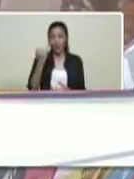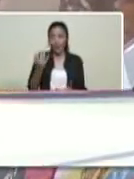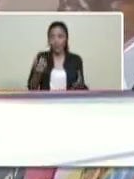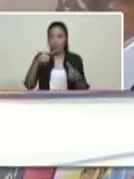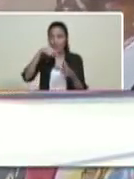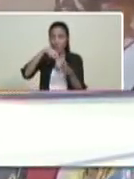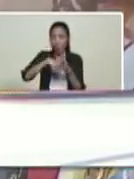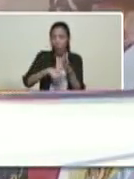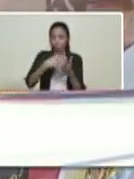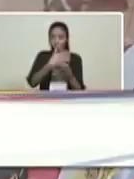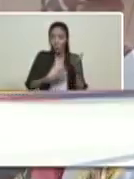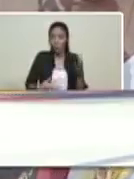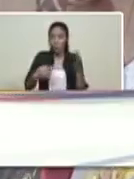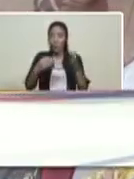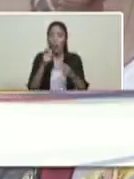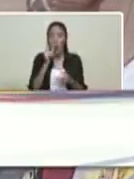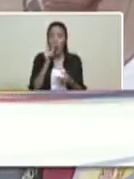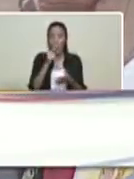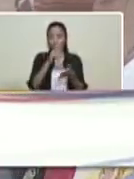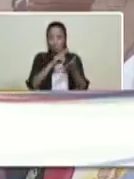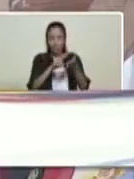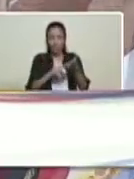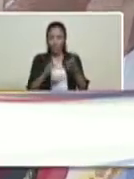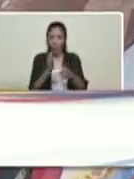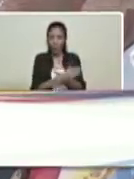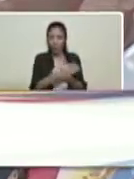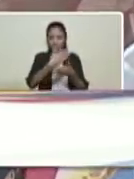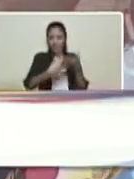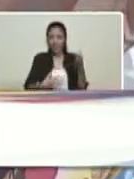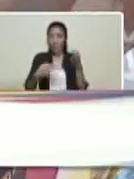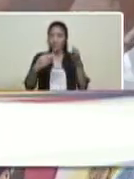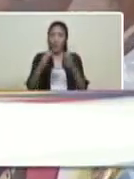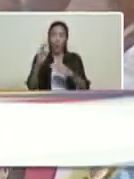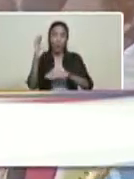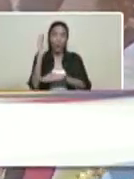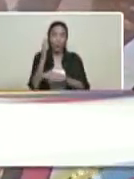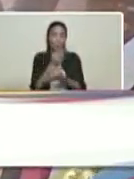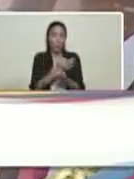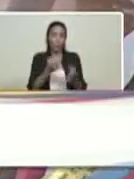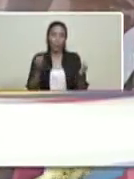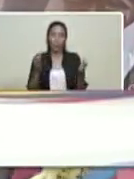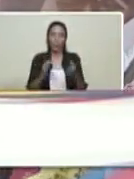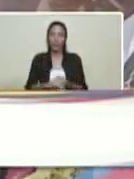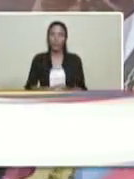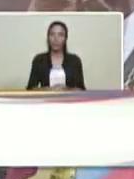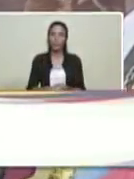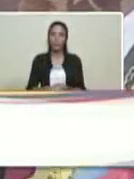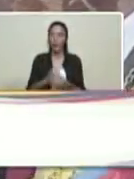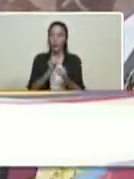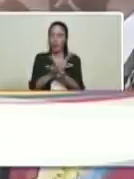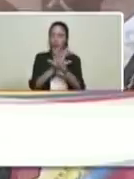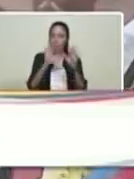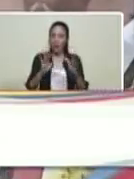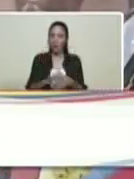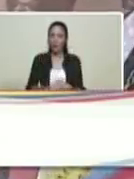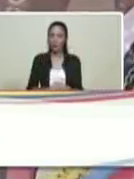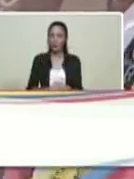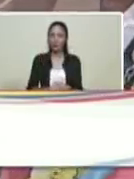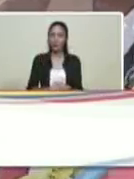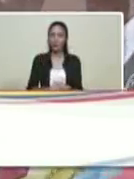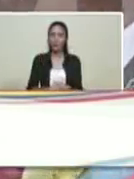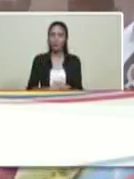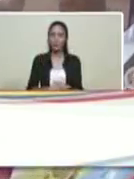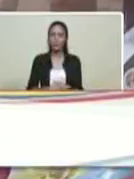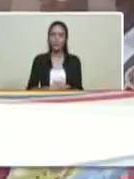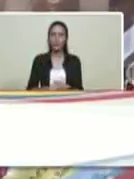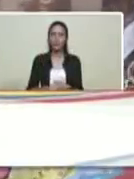documento leído por alférez mayor qué juramento tan profundo tan claro y diáfano han hecho ustedes el día